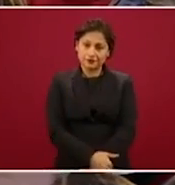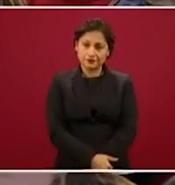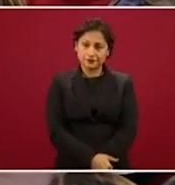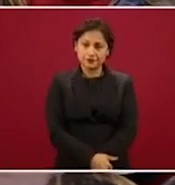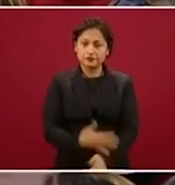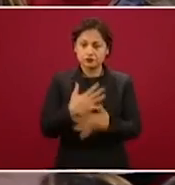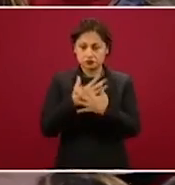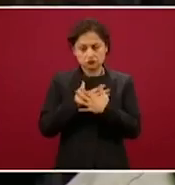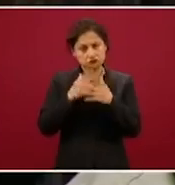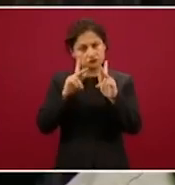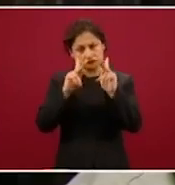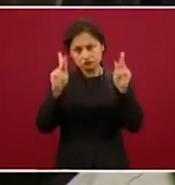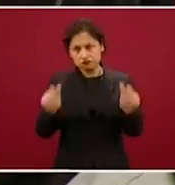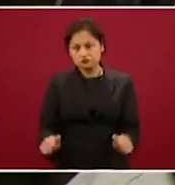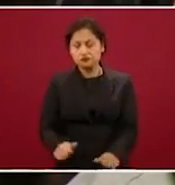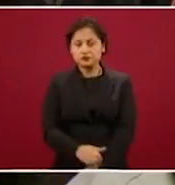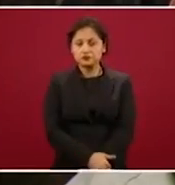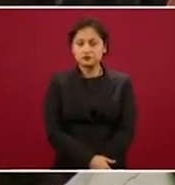Amor y paz.